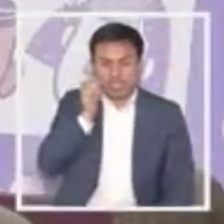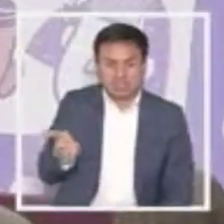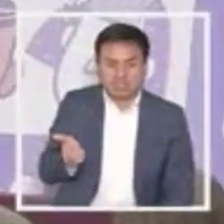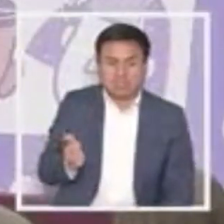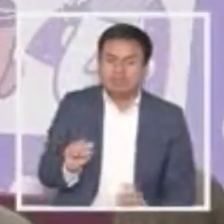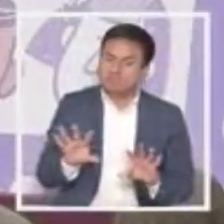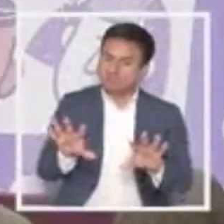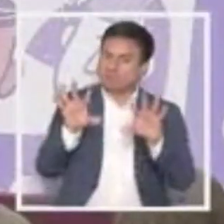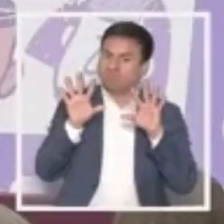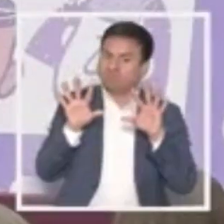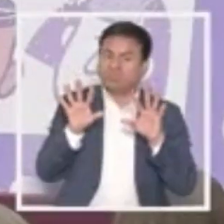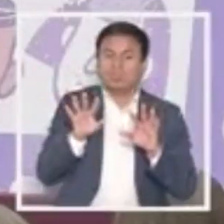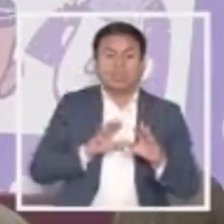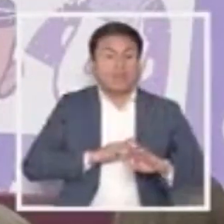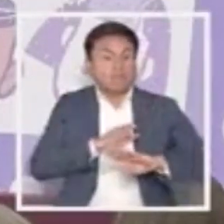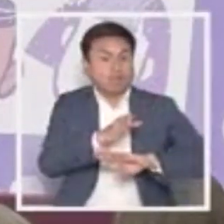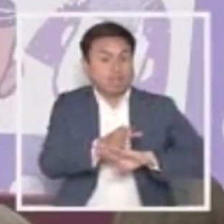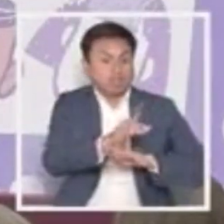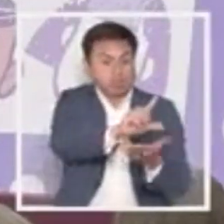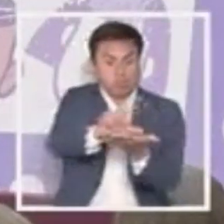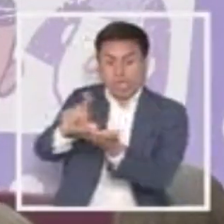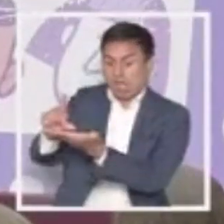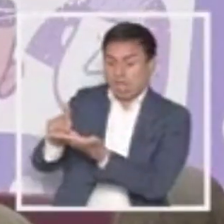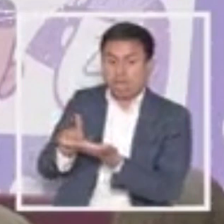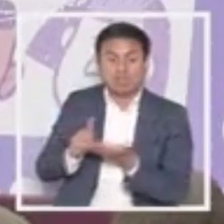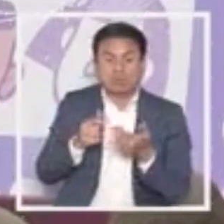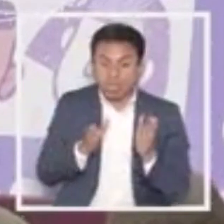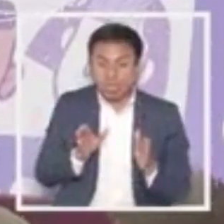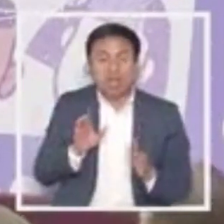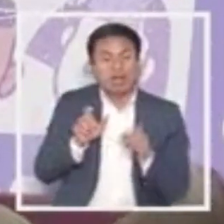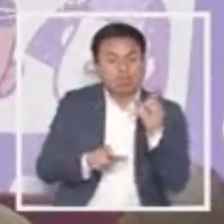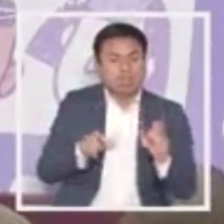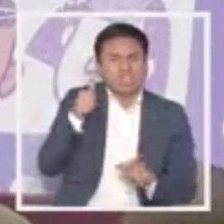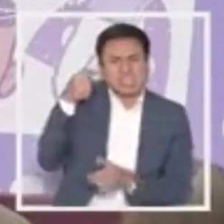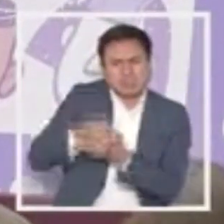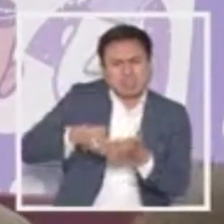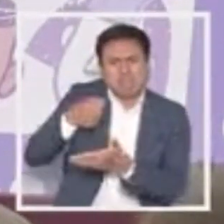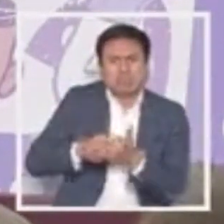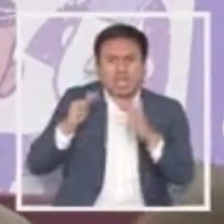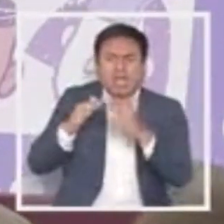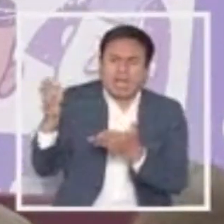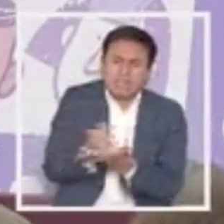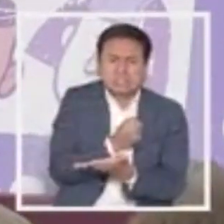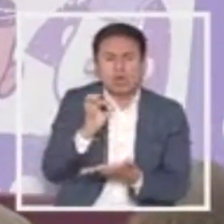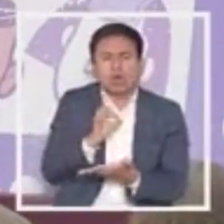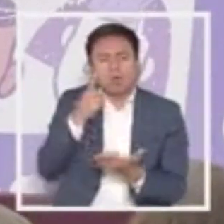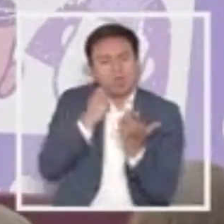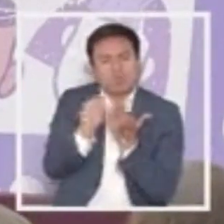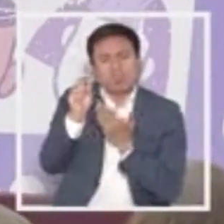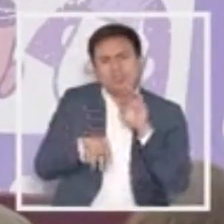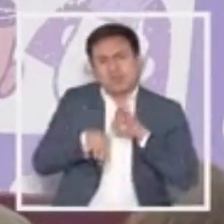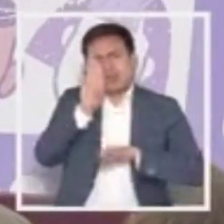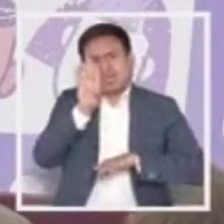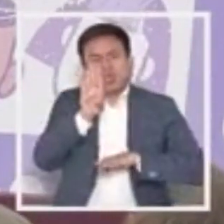Es muy impresionante cuando uno va a cualquier parte, que generalmente la mayoría de las dirigentes que están luchando por una casa, por un mayor